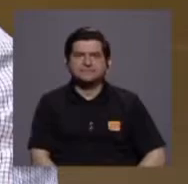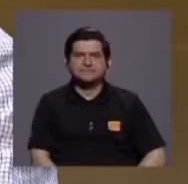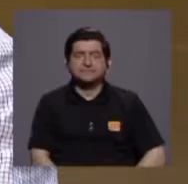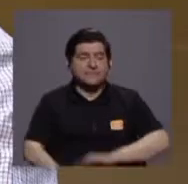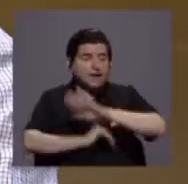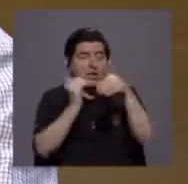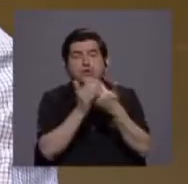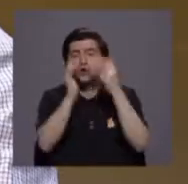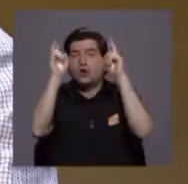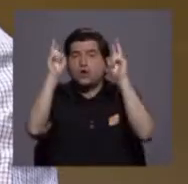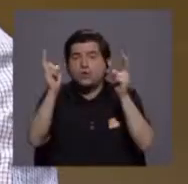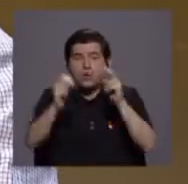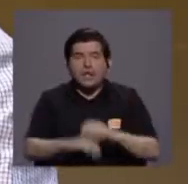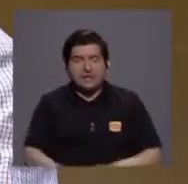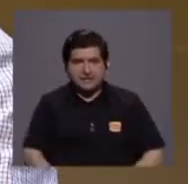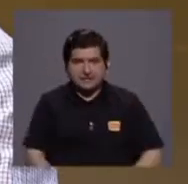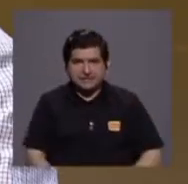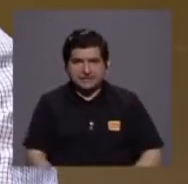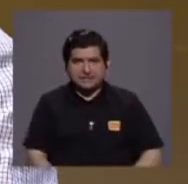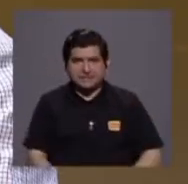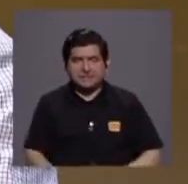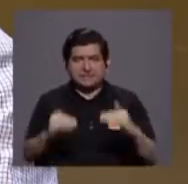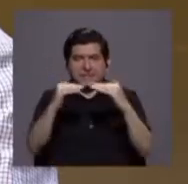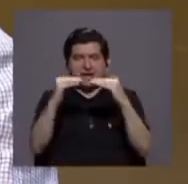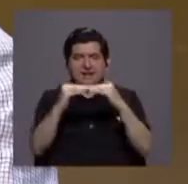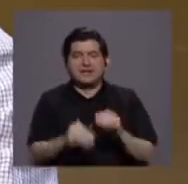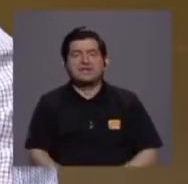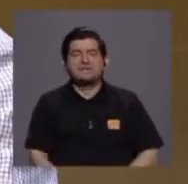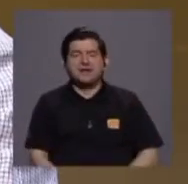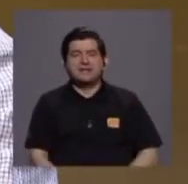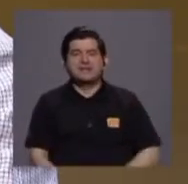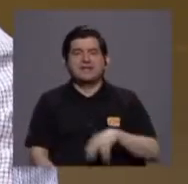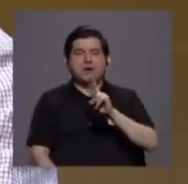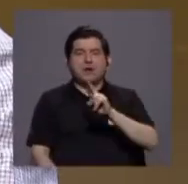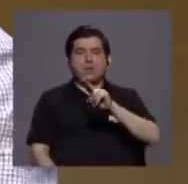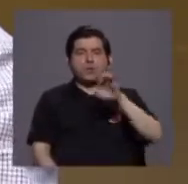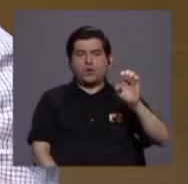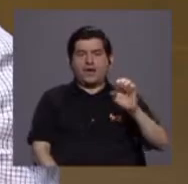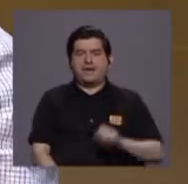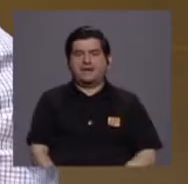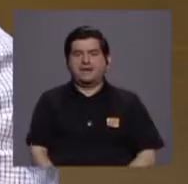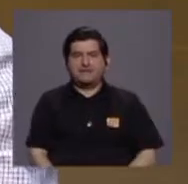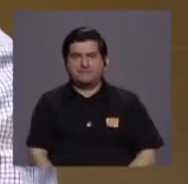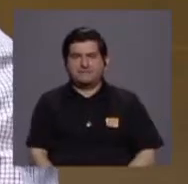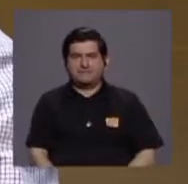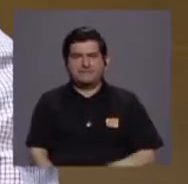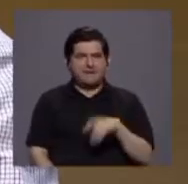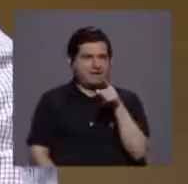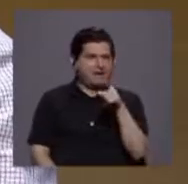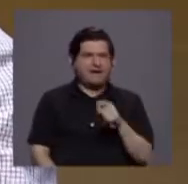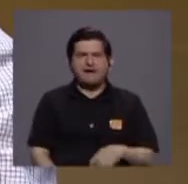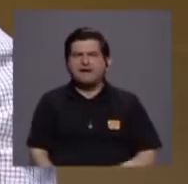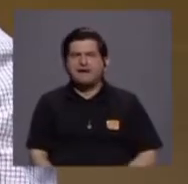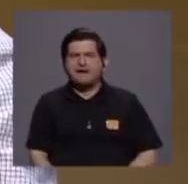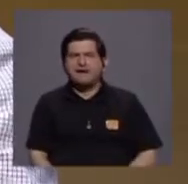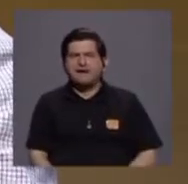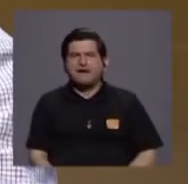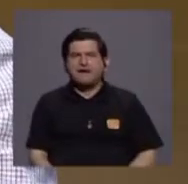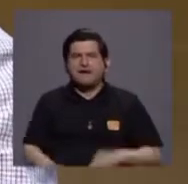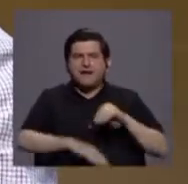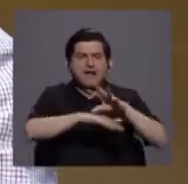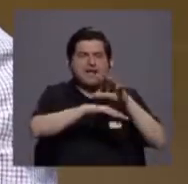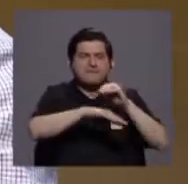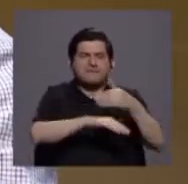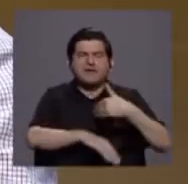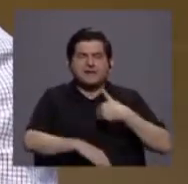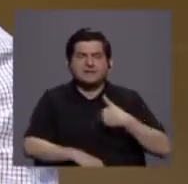todo el tema que se da a nivel de la Unión Europea respecto de cómo va a las consecuencias que va a tener